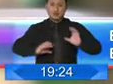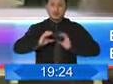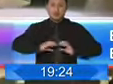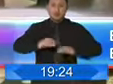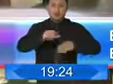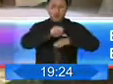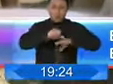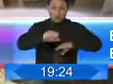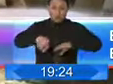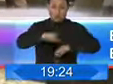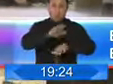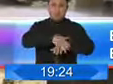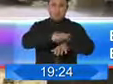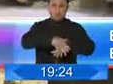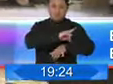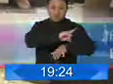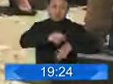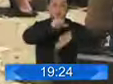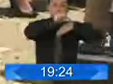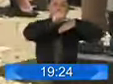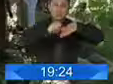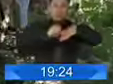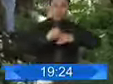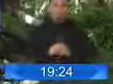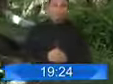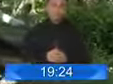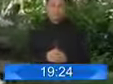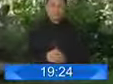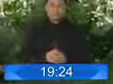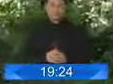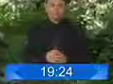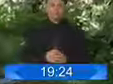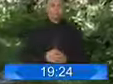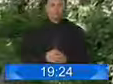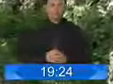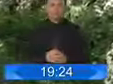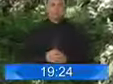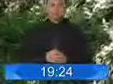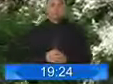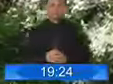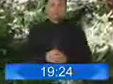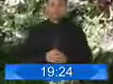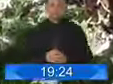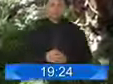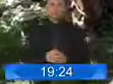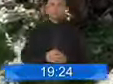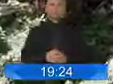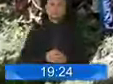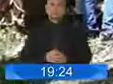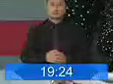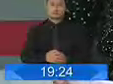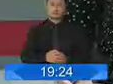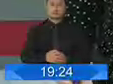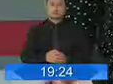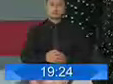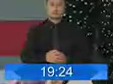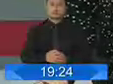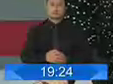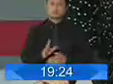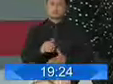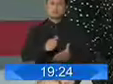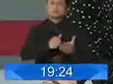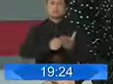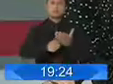Machala para la respectiva necropsia de ley. Desde El Guabo, informó Karina Valdivieso. El Ministerio